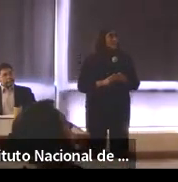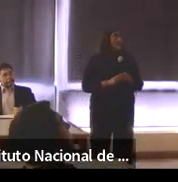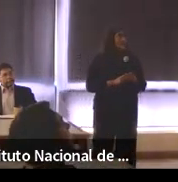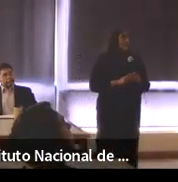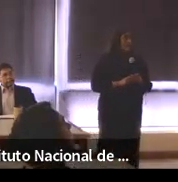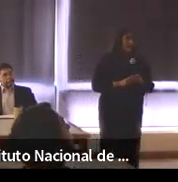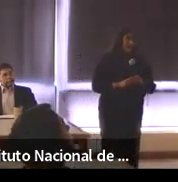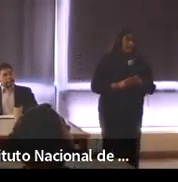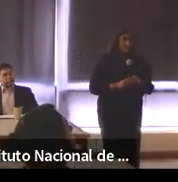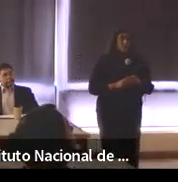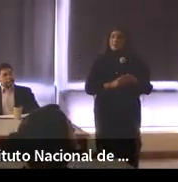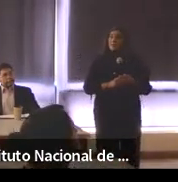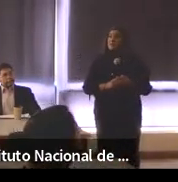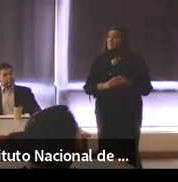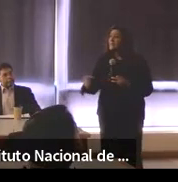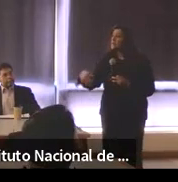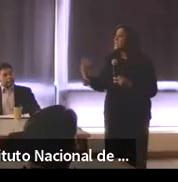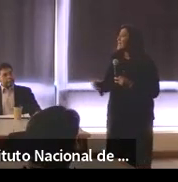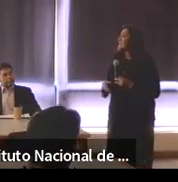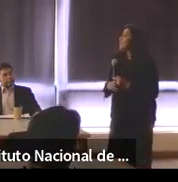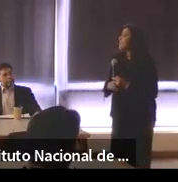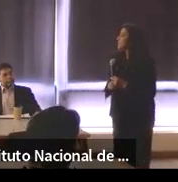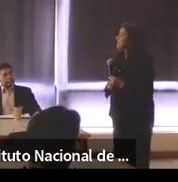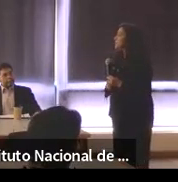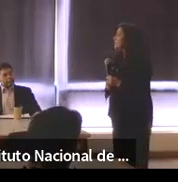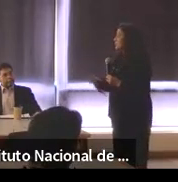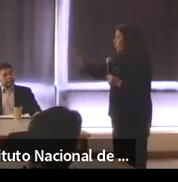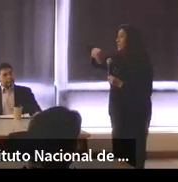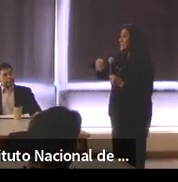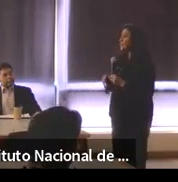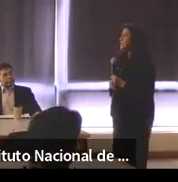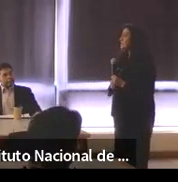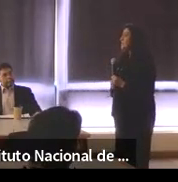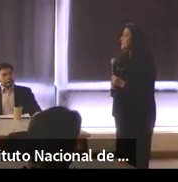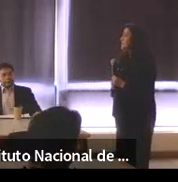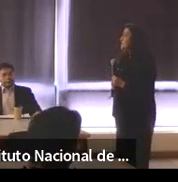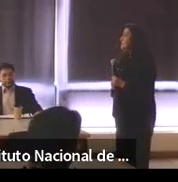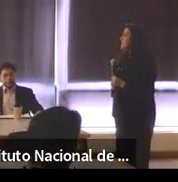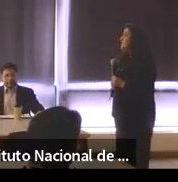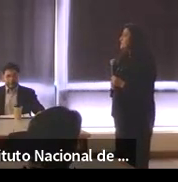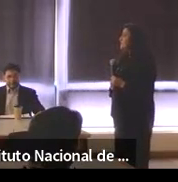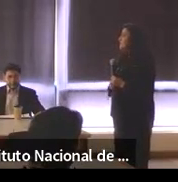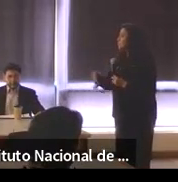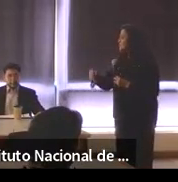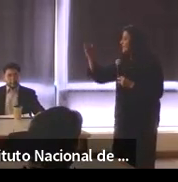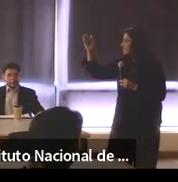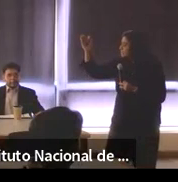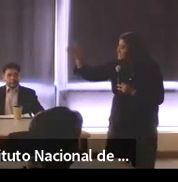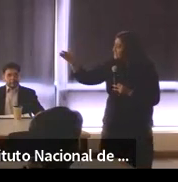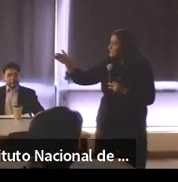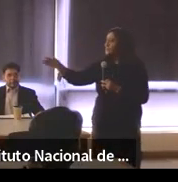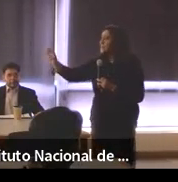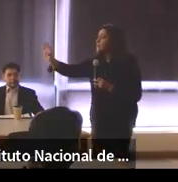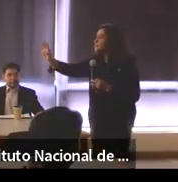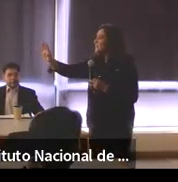son Pues los elementos que te van a ayudar a retroalimentar a tu equipo o a retroalimentarte a ti mismo yo ya sé